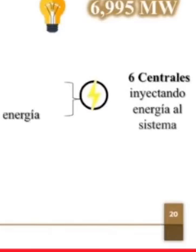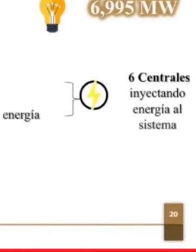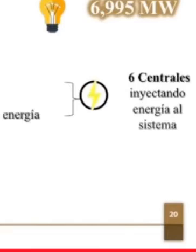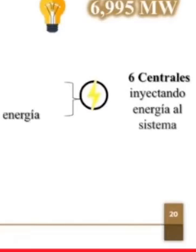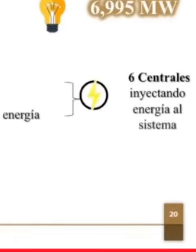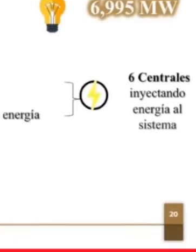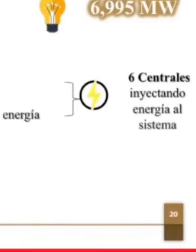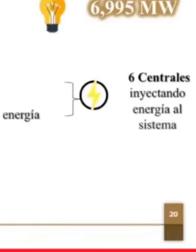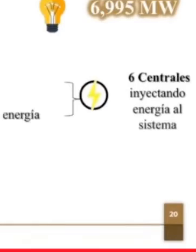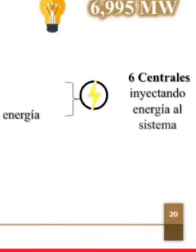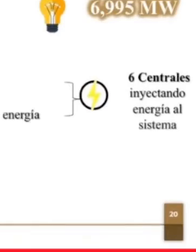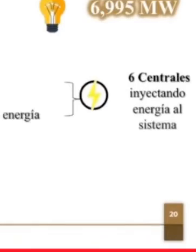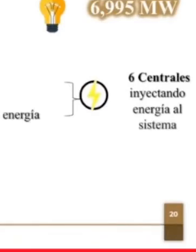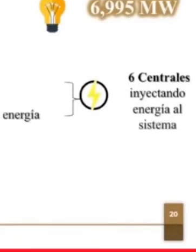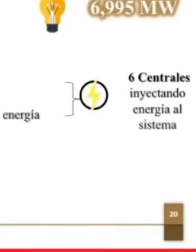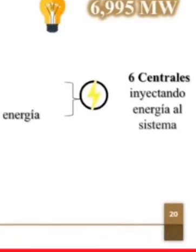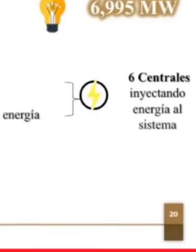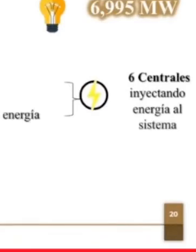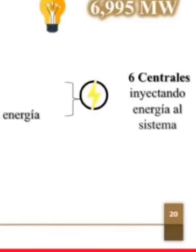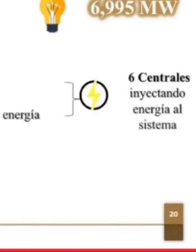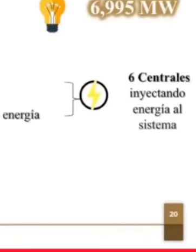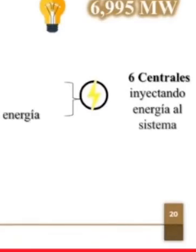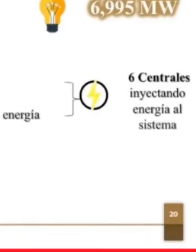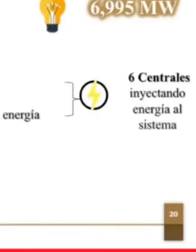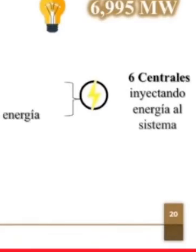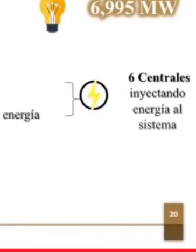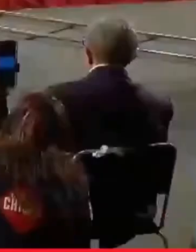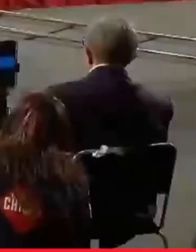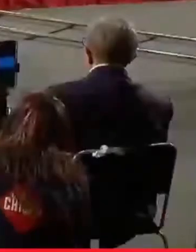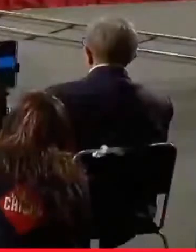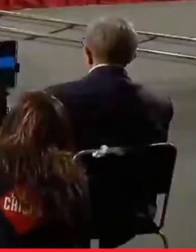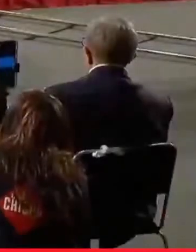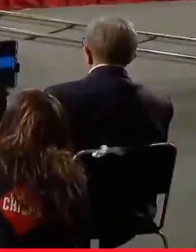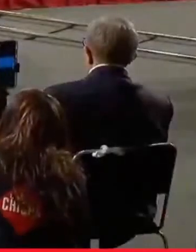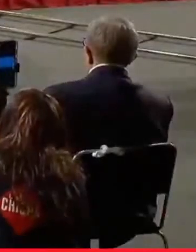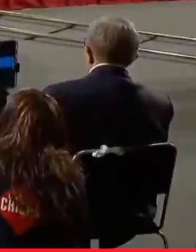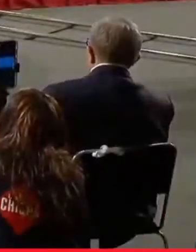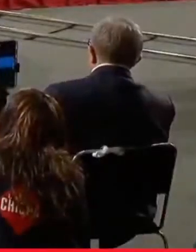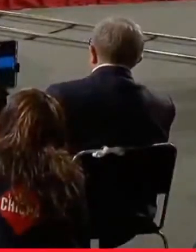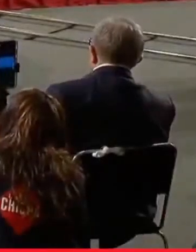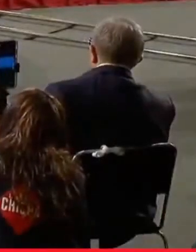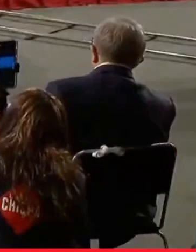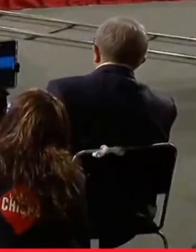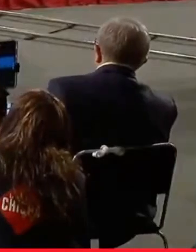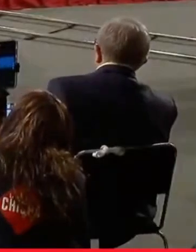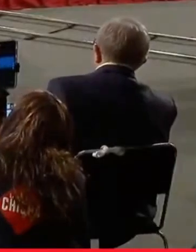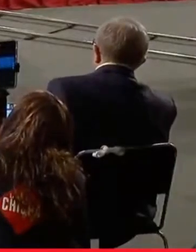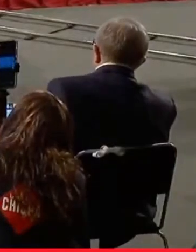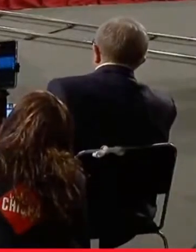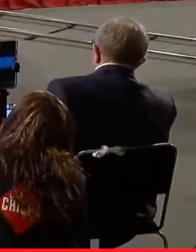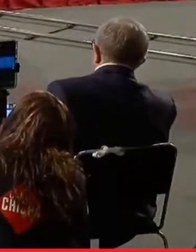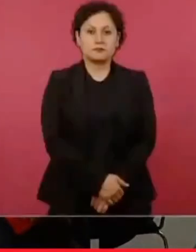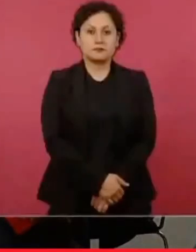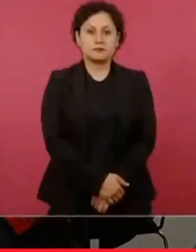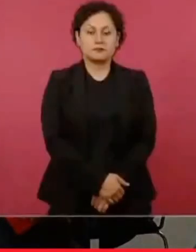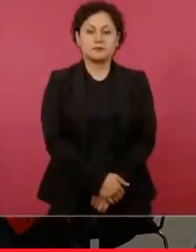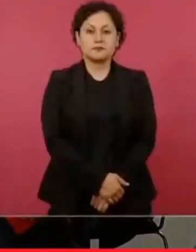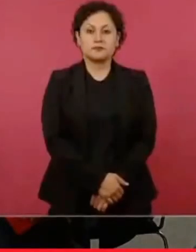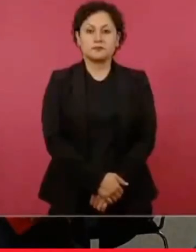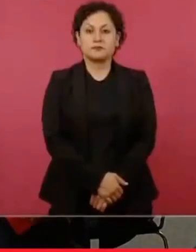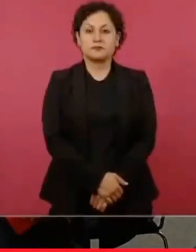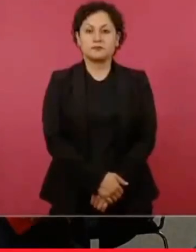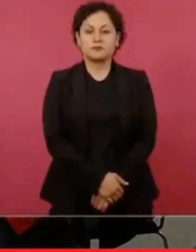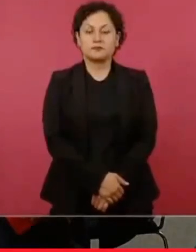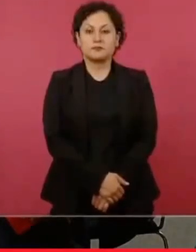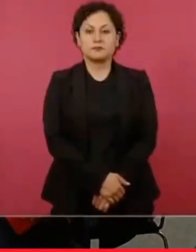de garantizar el crecimiento de la demanda eléctrica que se da en estas regiones, que tiene un comportamiento superior al promedio nacional